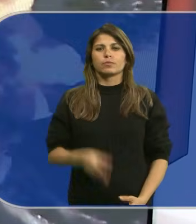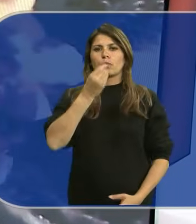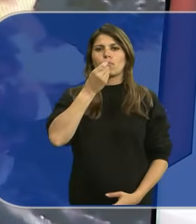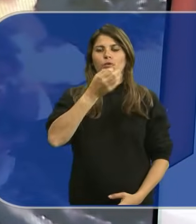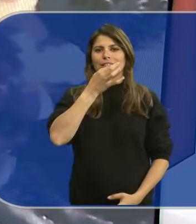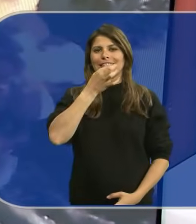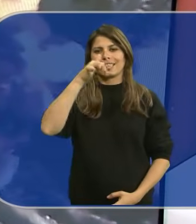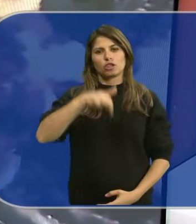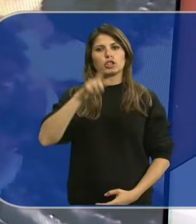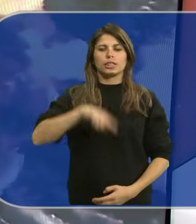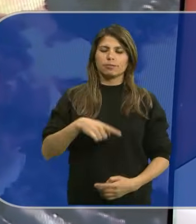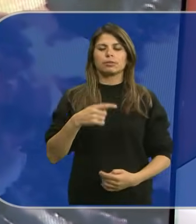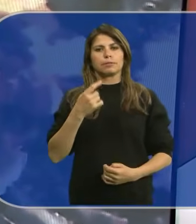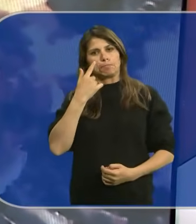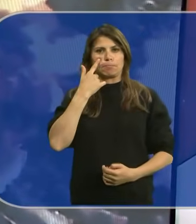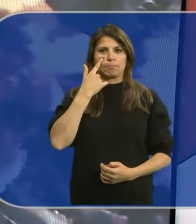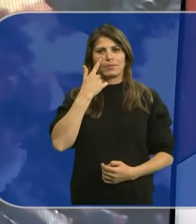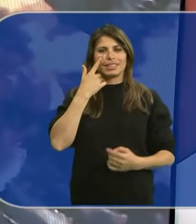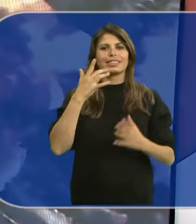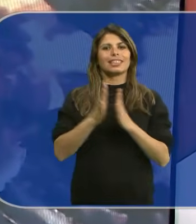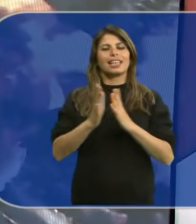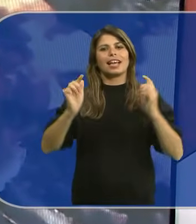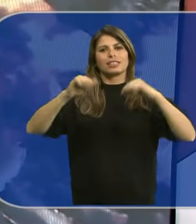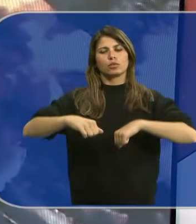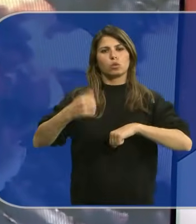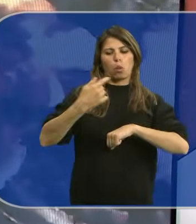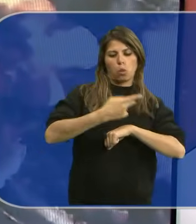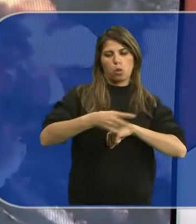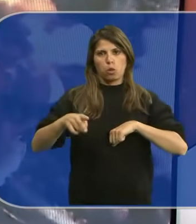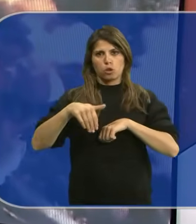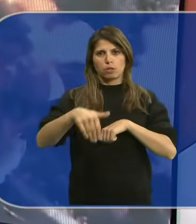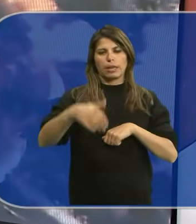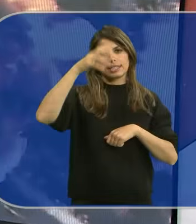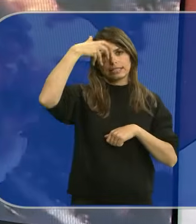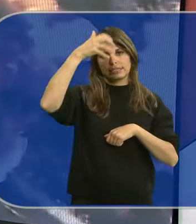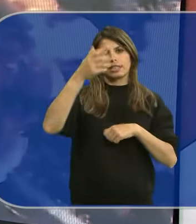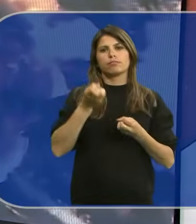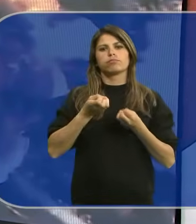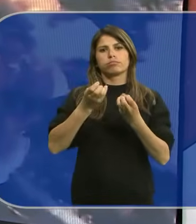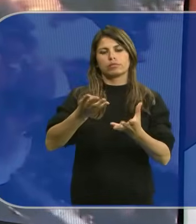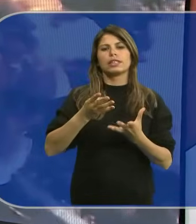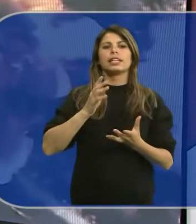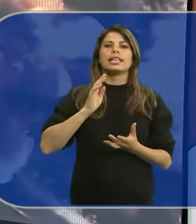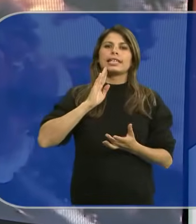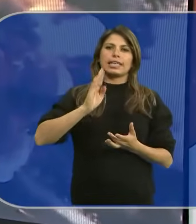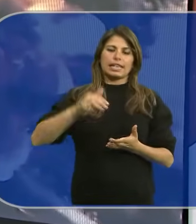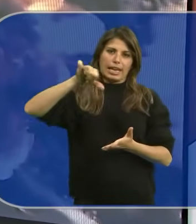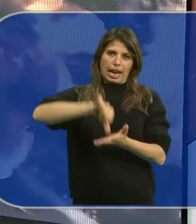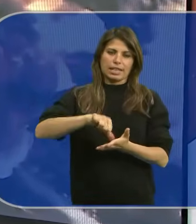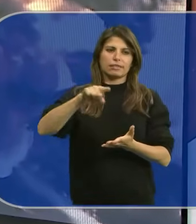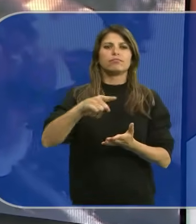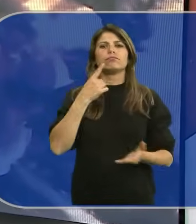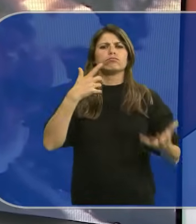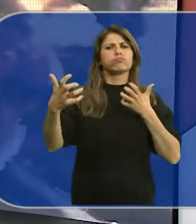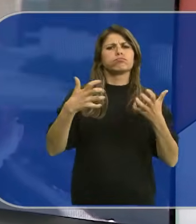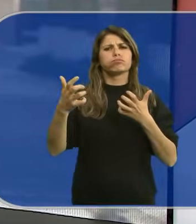Buenas tardes, hoy también estamos muy pendientes de la tregua de 2 semanas que ha anunciado Donald Trump en Irán. Se ha notado con fuerza en la bolsa y en el precio del